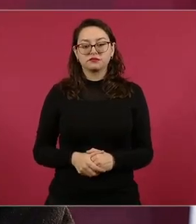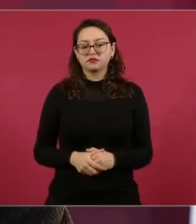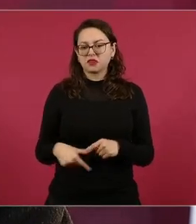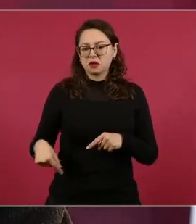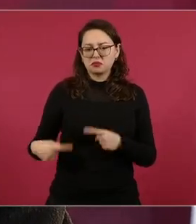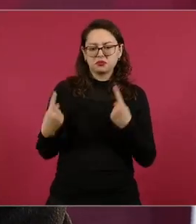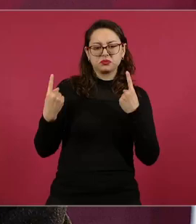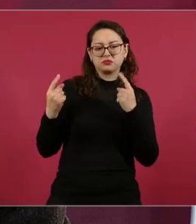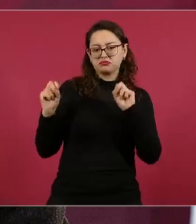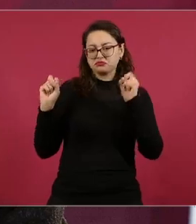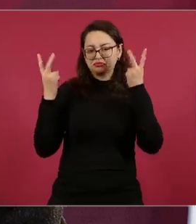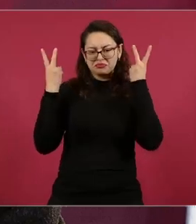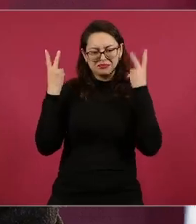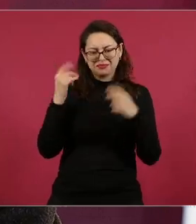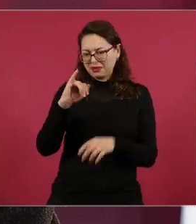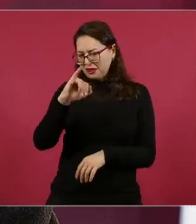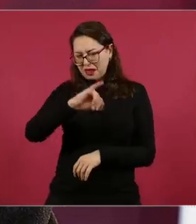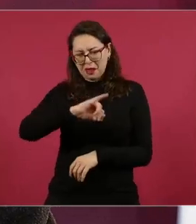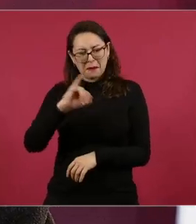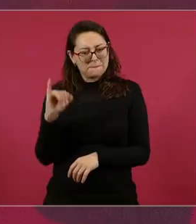chocamos.